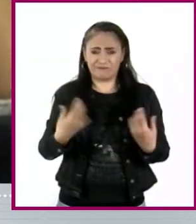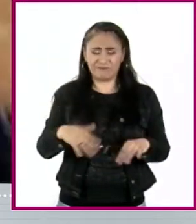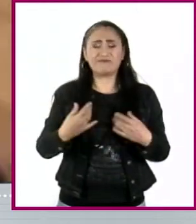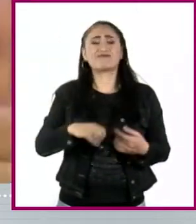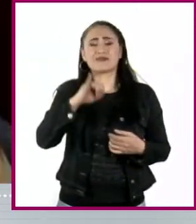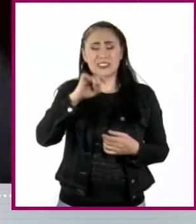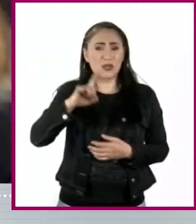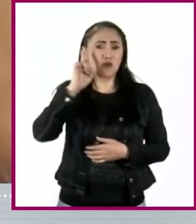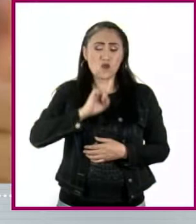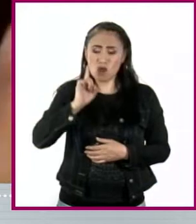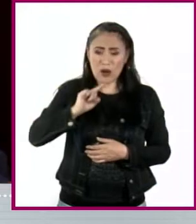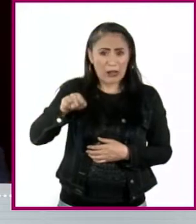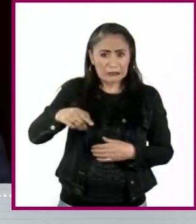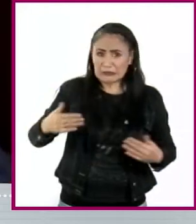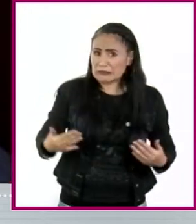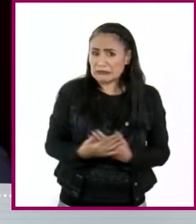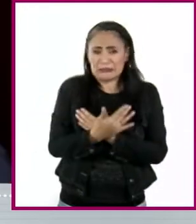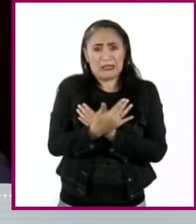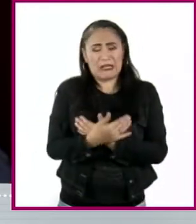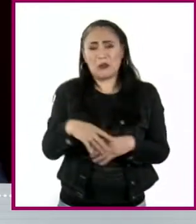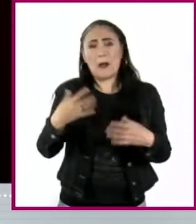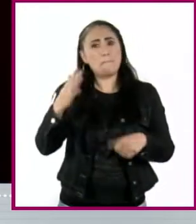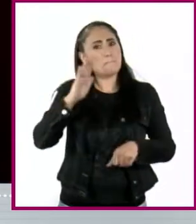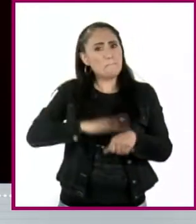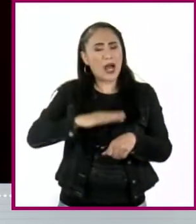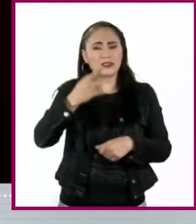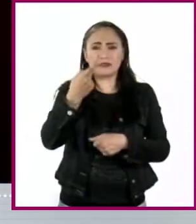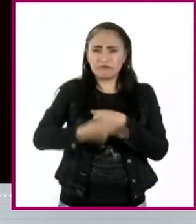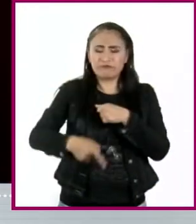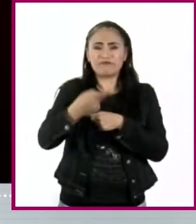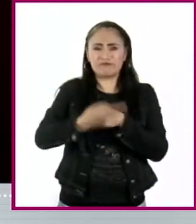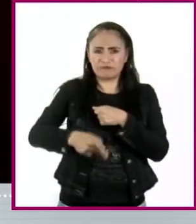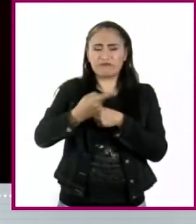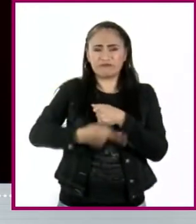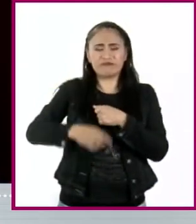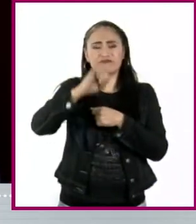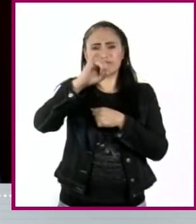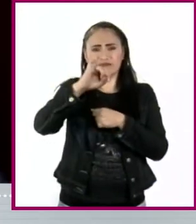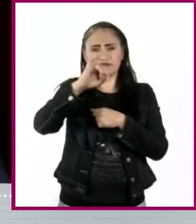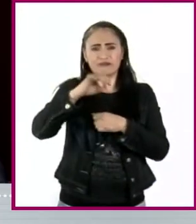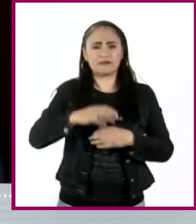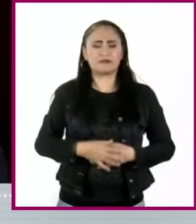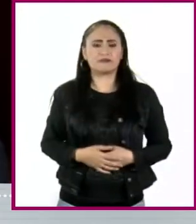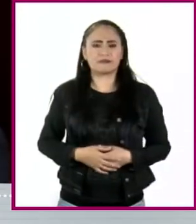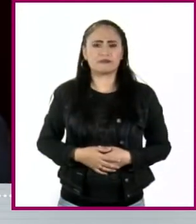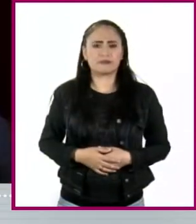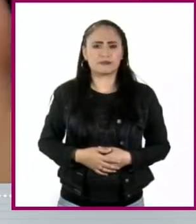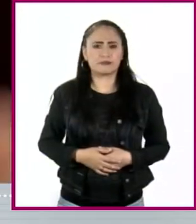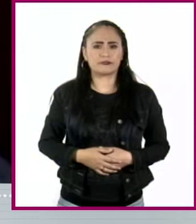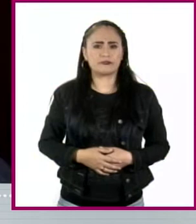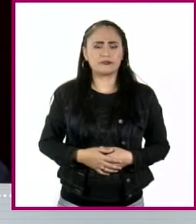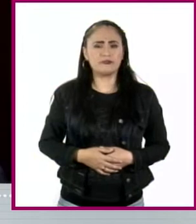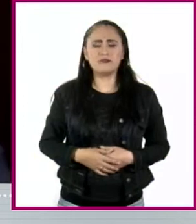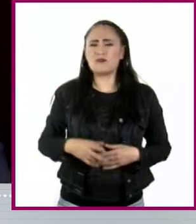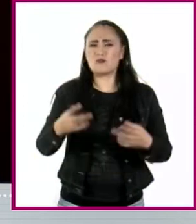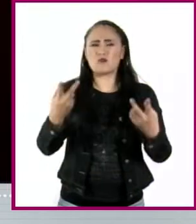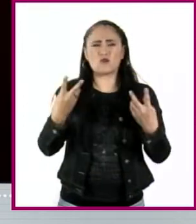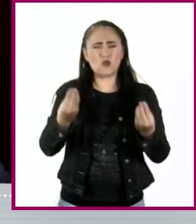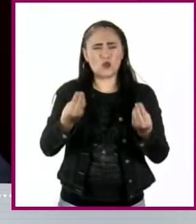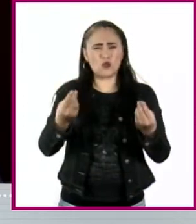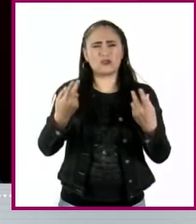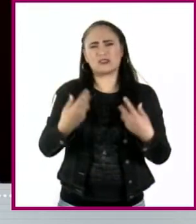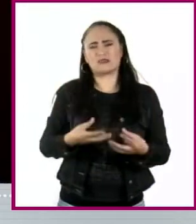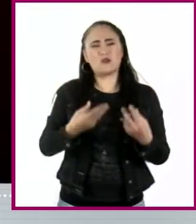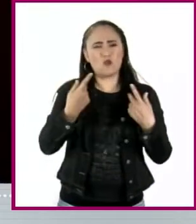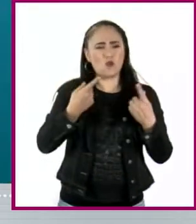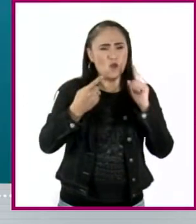más agravada, con mayores riesgos, tratándose, por supuesto, de las mujeres que están expuestas a muchísimos más riesgos que los